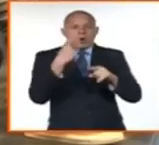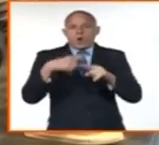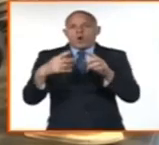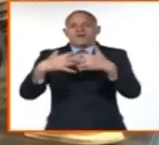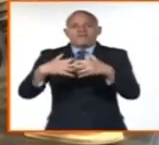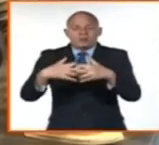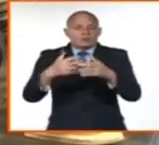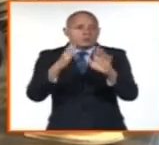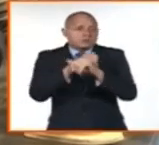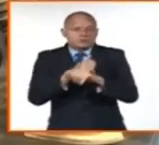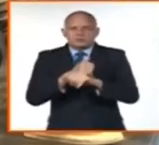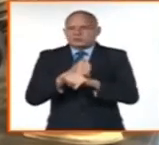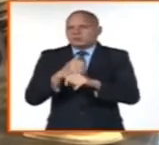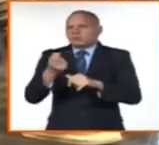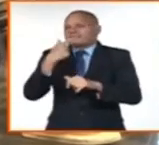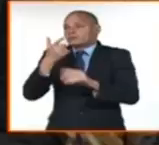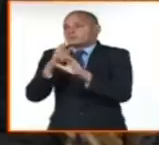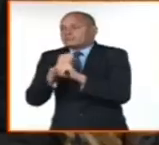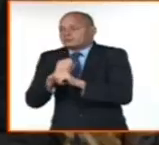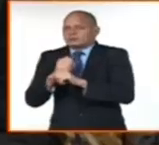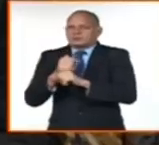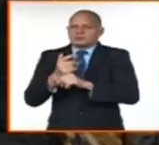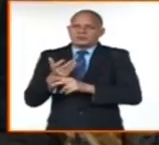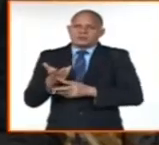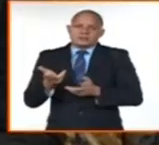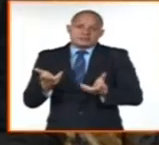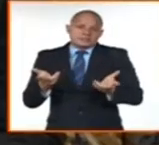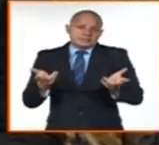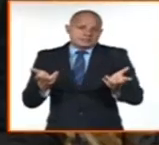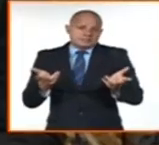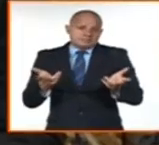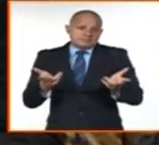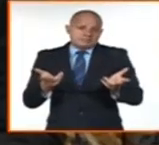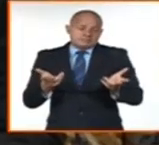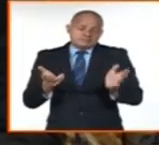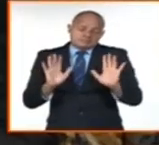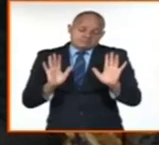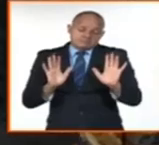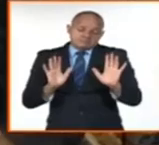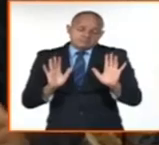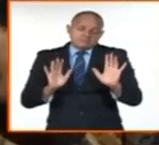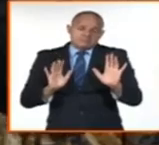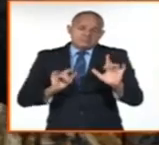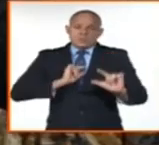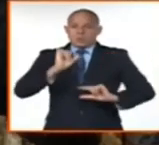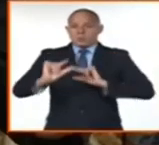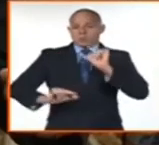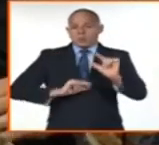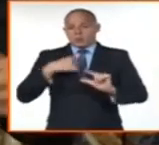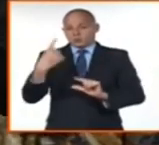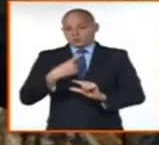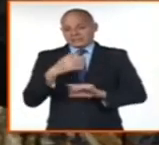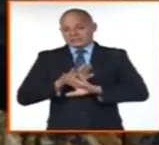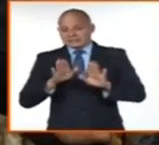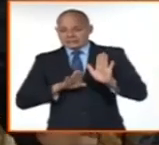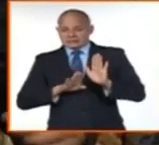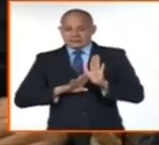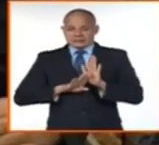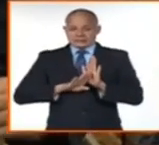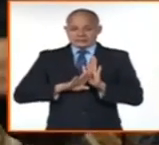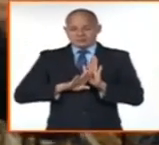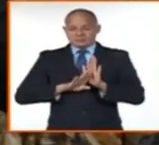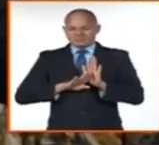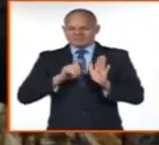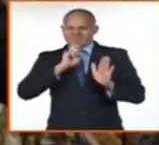pero transitamos y hay que decir que en ese logramos escaparnos de los... Disminuyó la actividad económica, disminuyeron